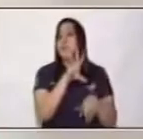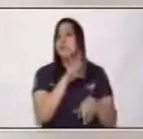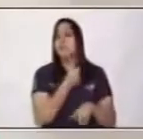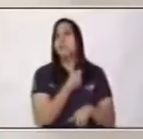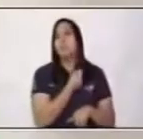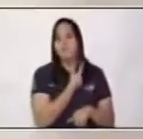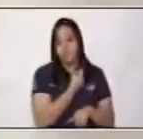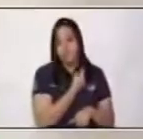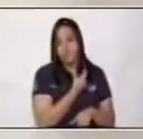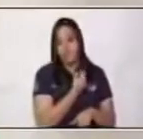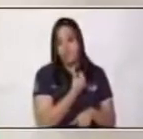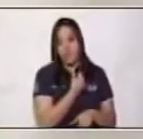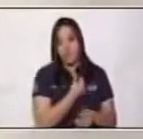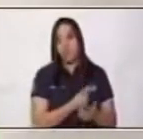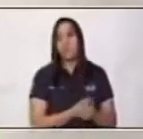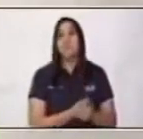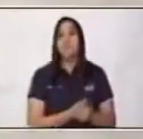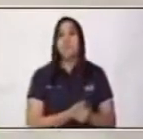25.